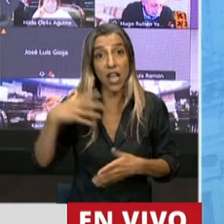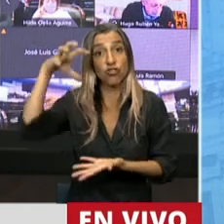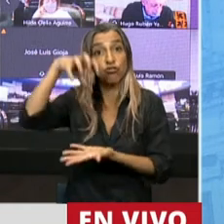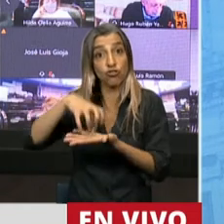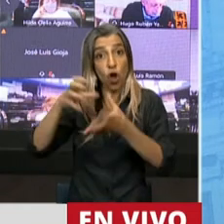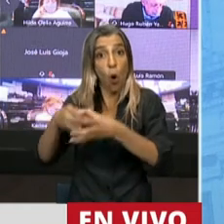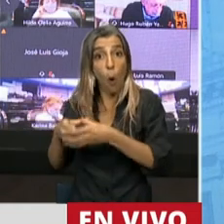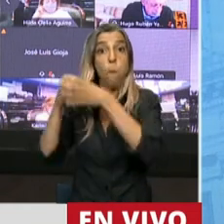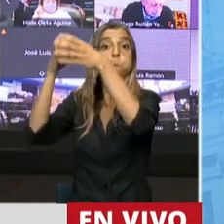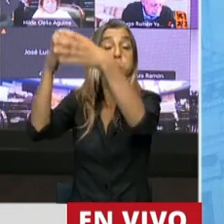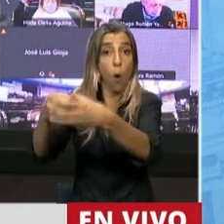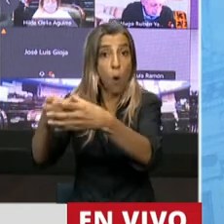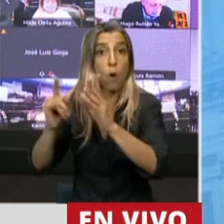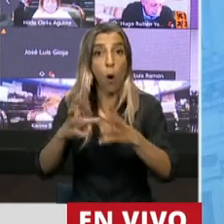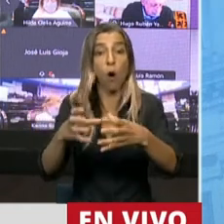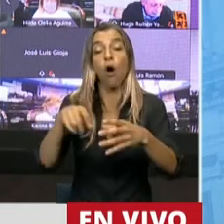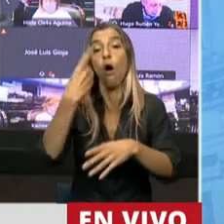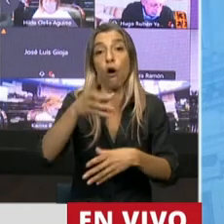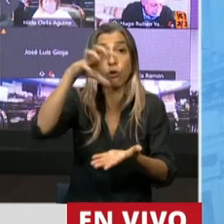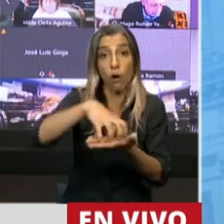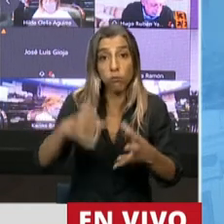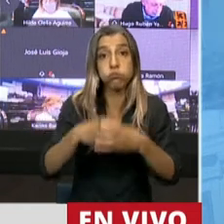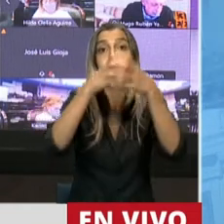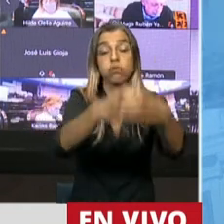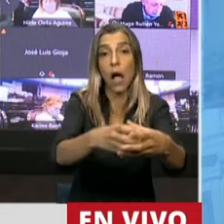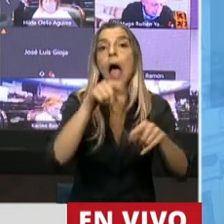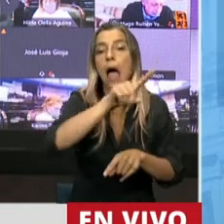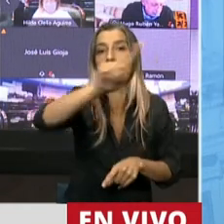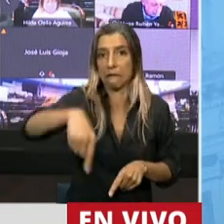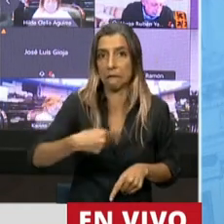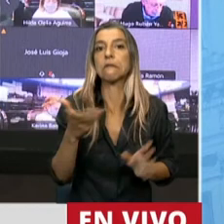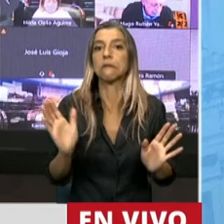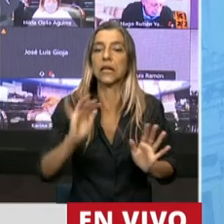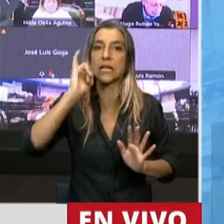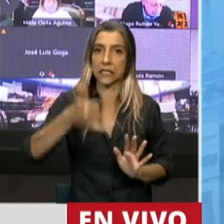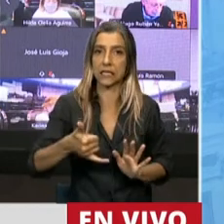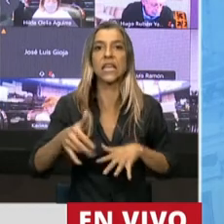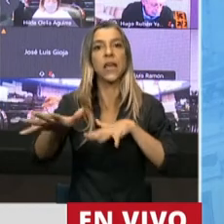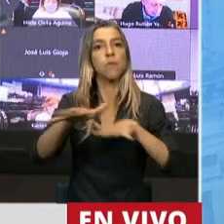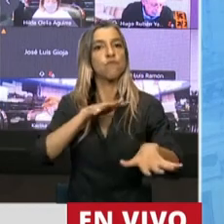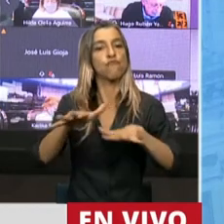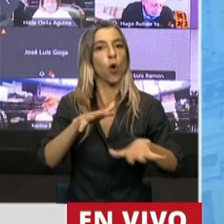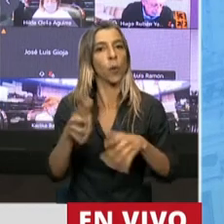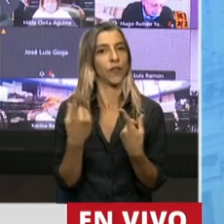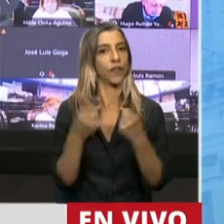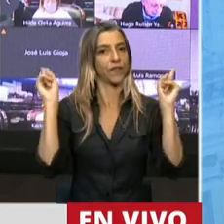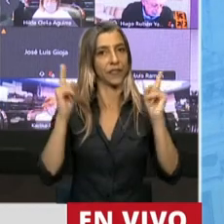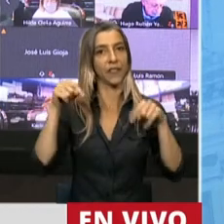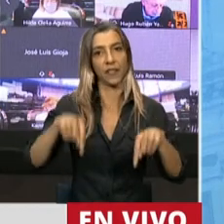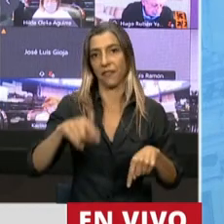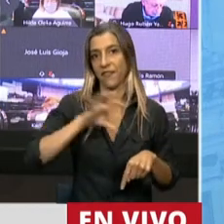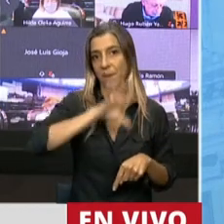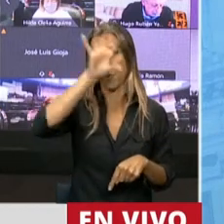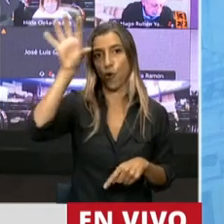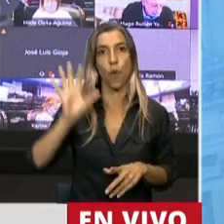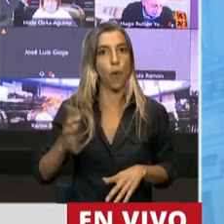etcétera, que va a generar evidentemente una dinámica en el interior argentino, si lo tomamos